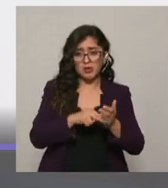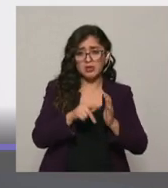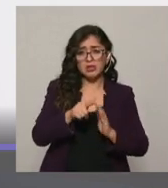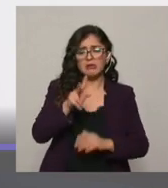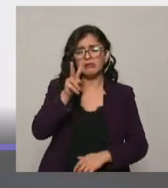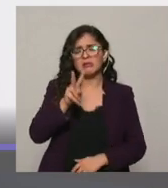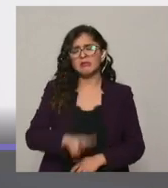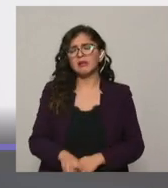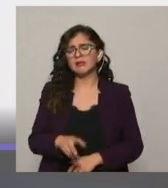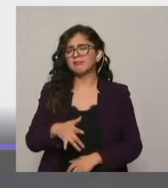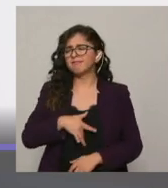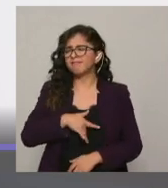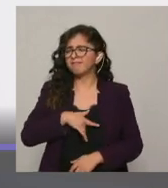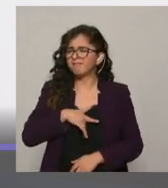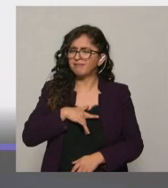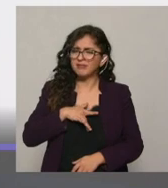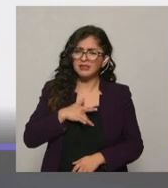Consuelo es